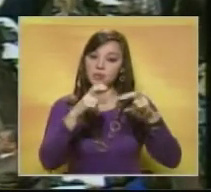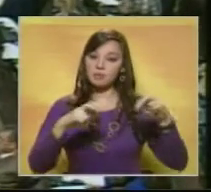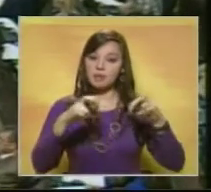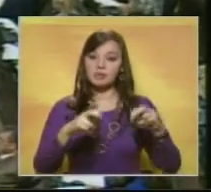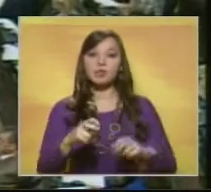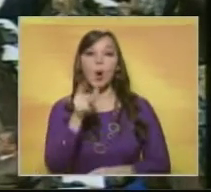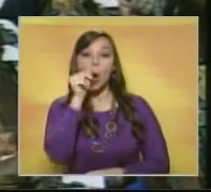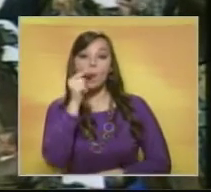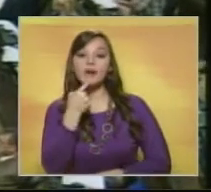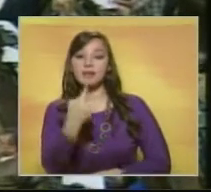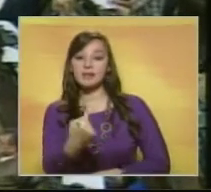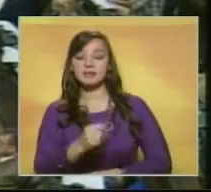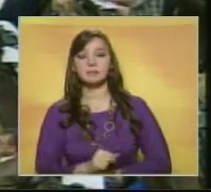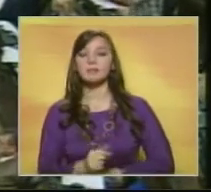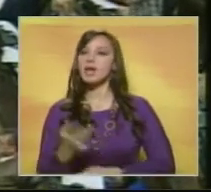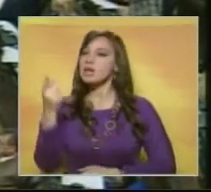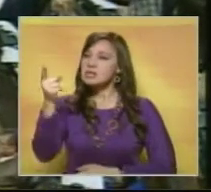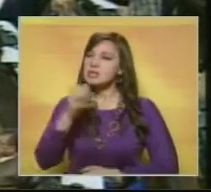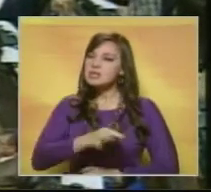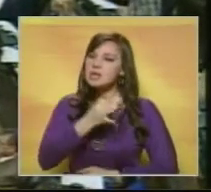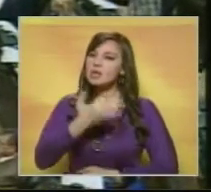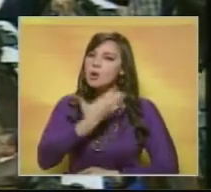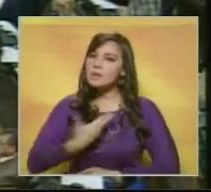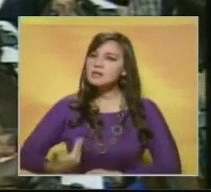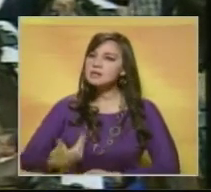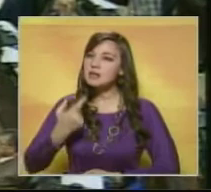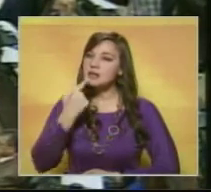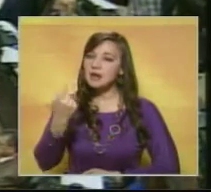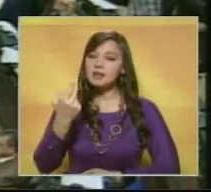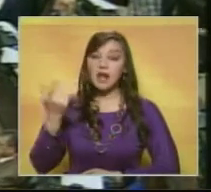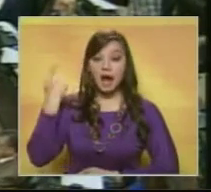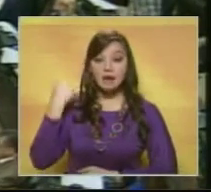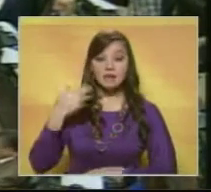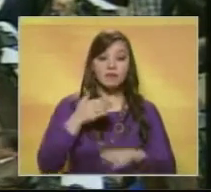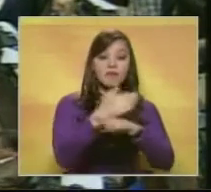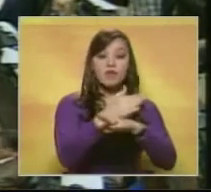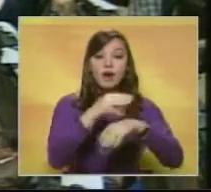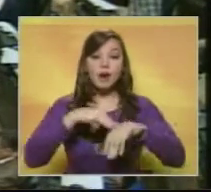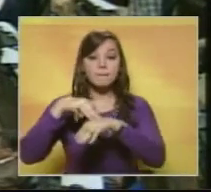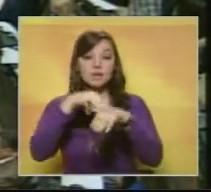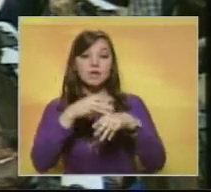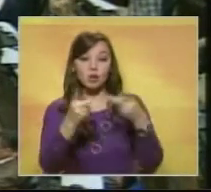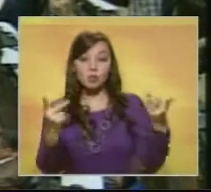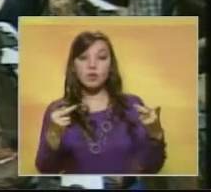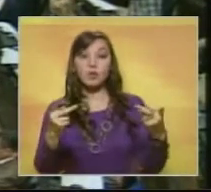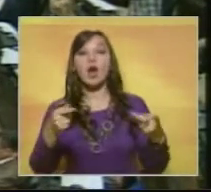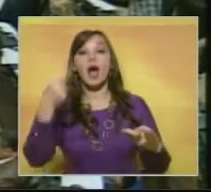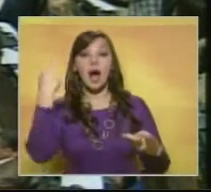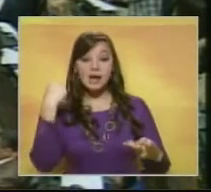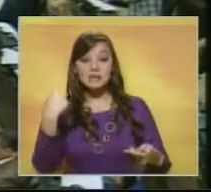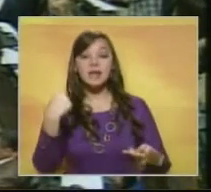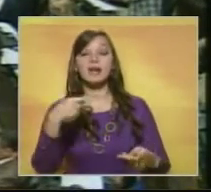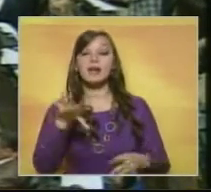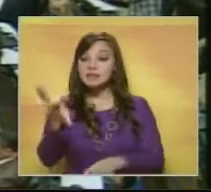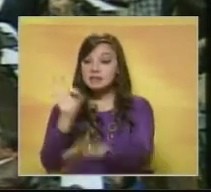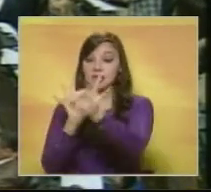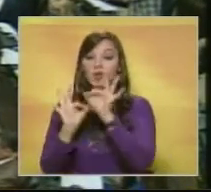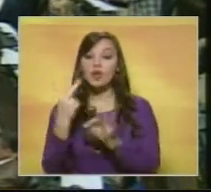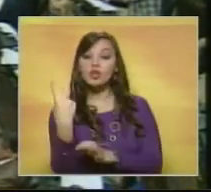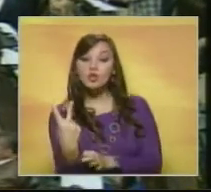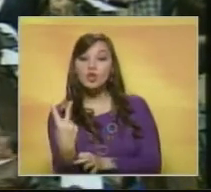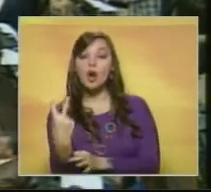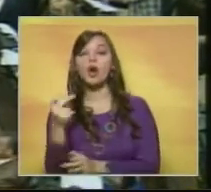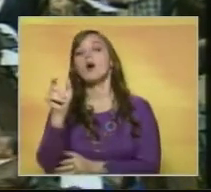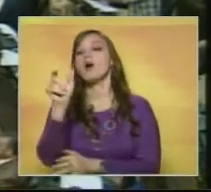solicitando que se lleve adelante, presidente. Yo ayer estuve en la Fiscalía del Ministerio Público, debo decirlo al país, y tengo que saludar que ayer mismo se designaron 2 fiscales del